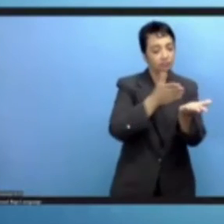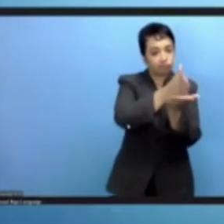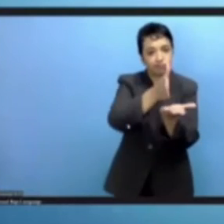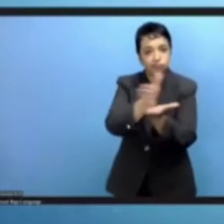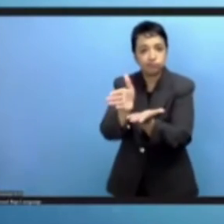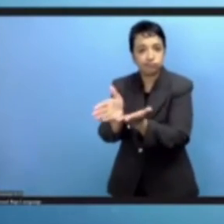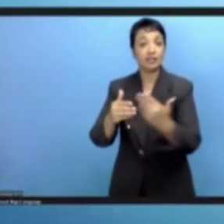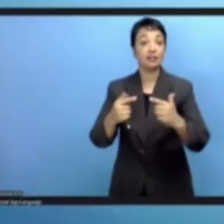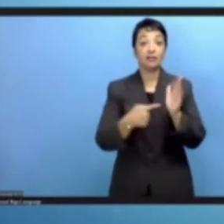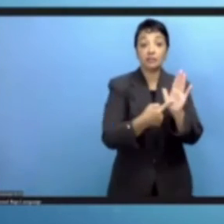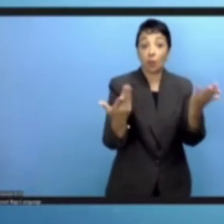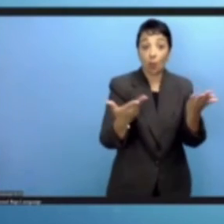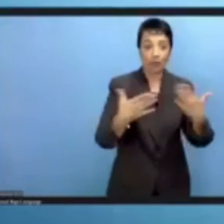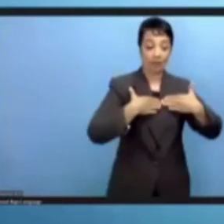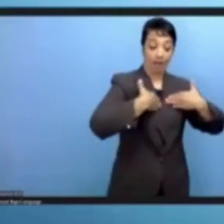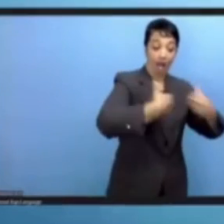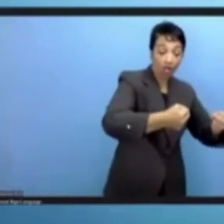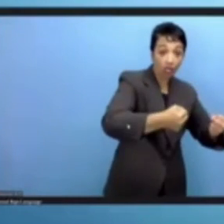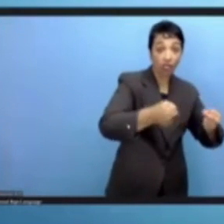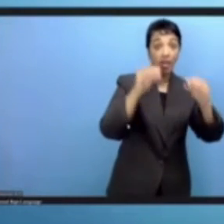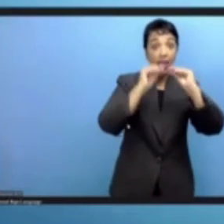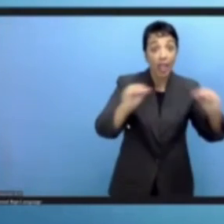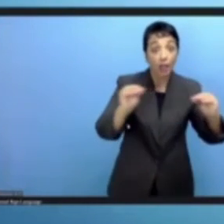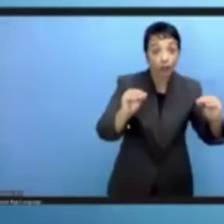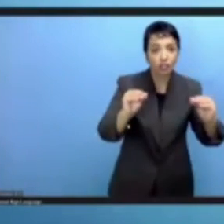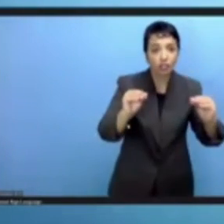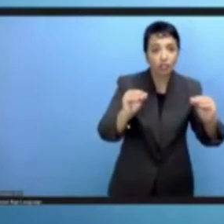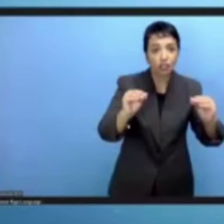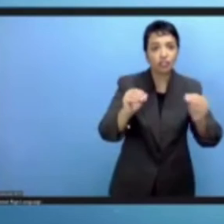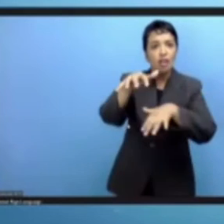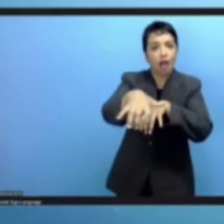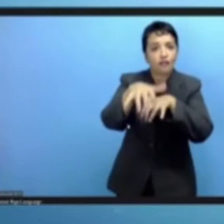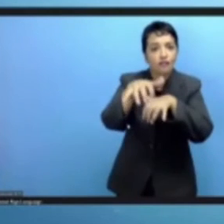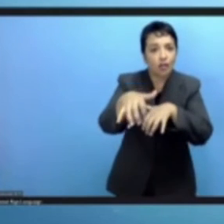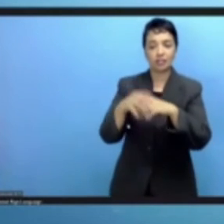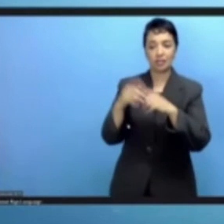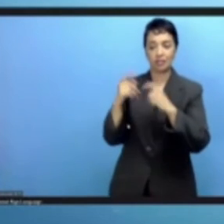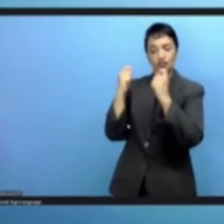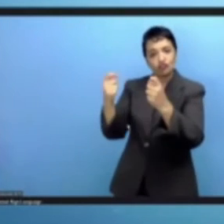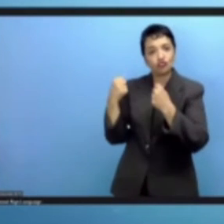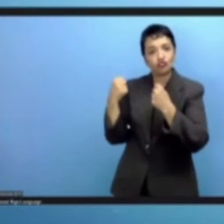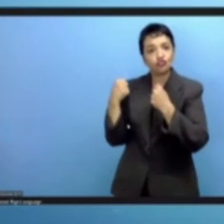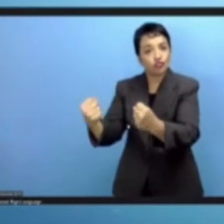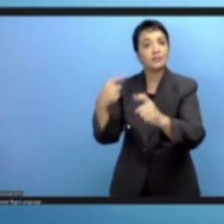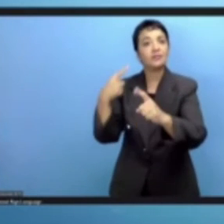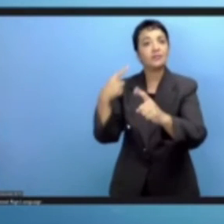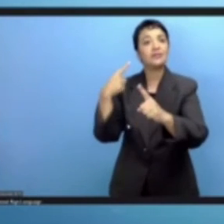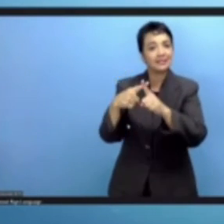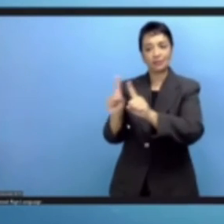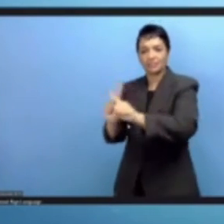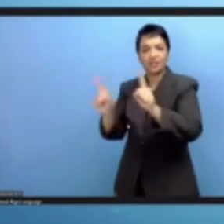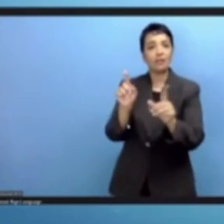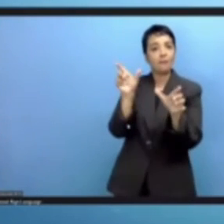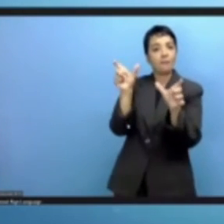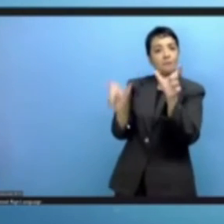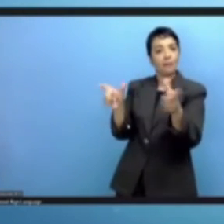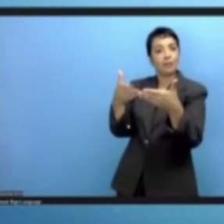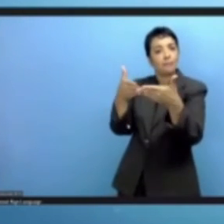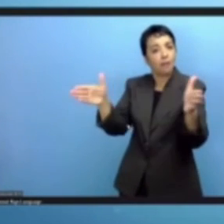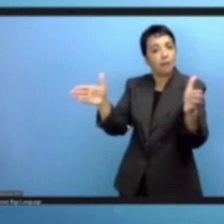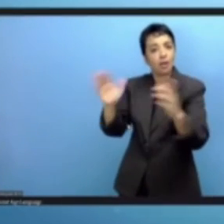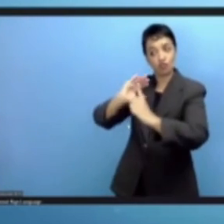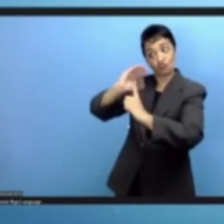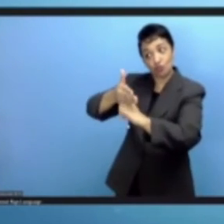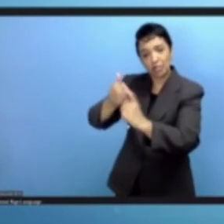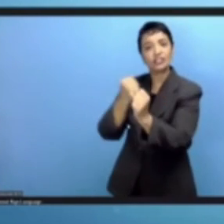el Instituto trabaja en distintos sectores salud a educación agricultura deportes y también en la protección pública